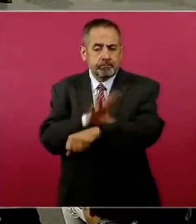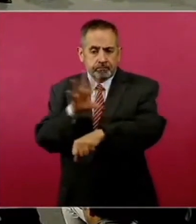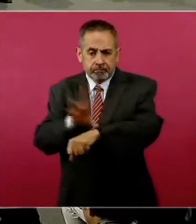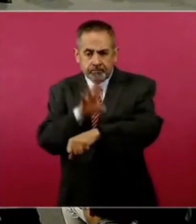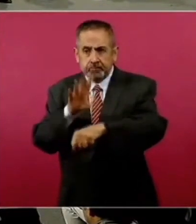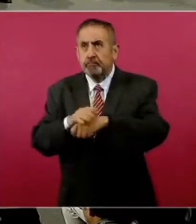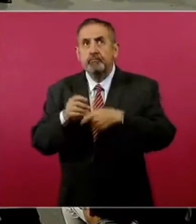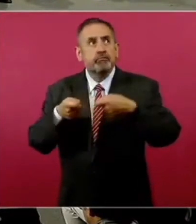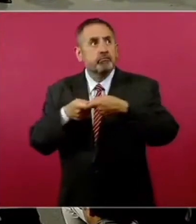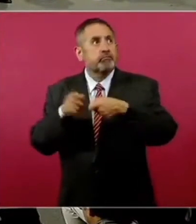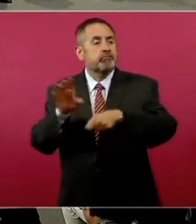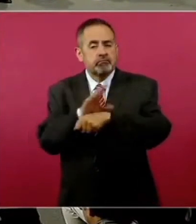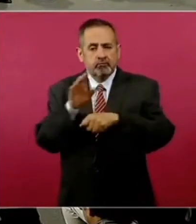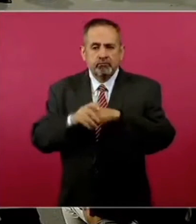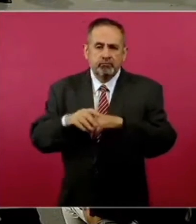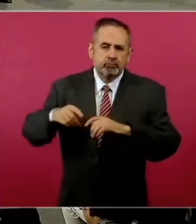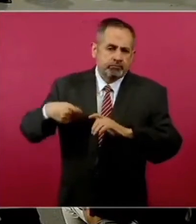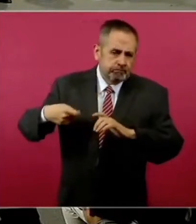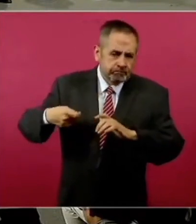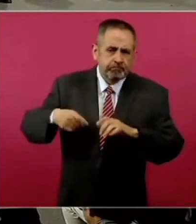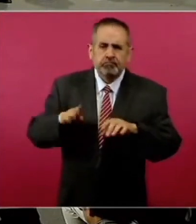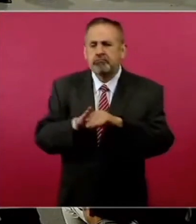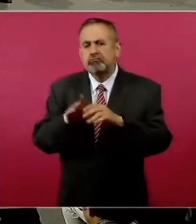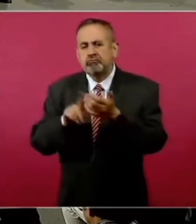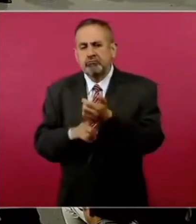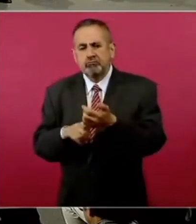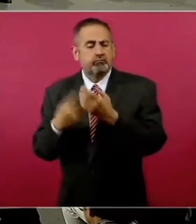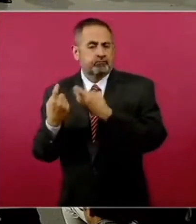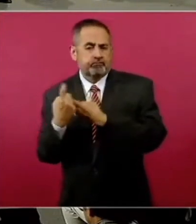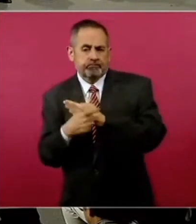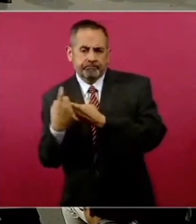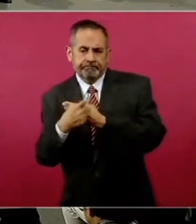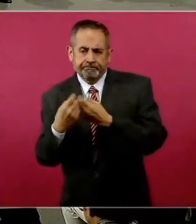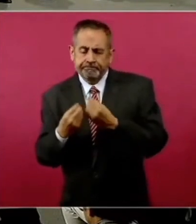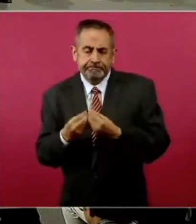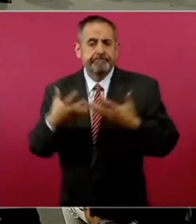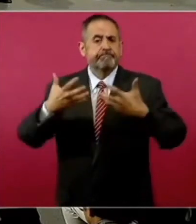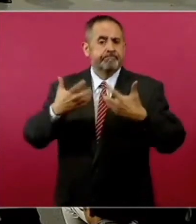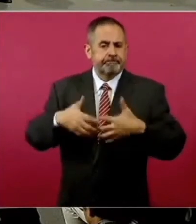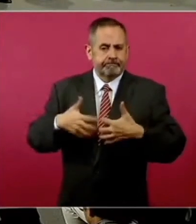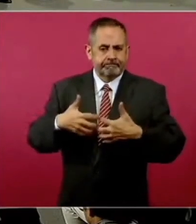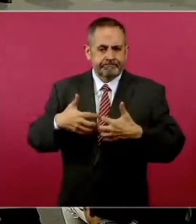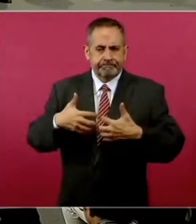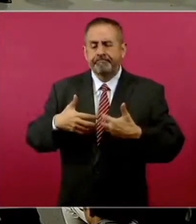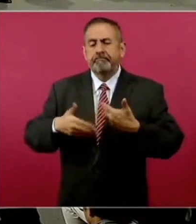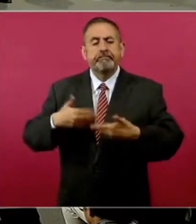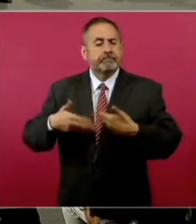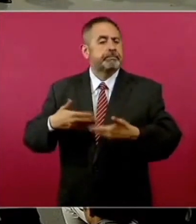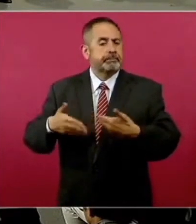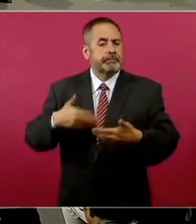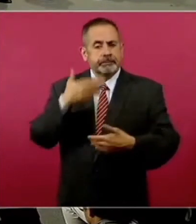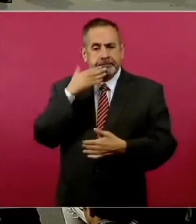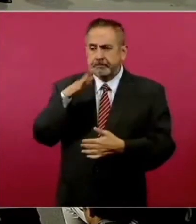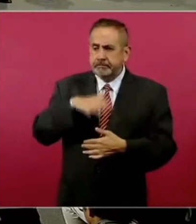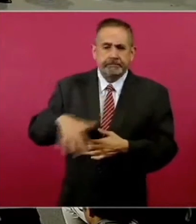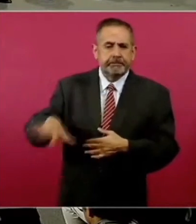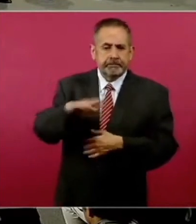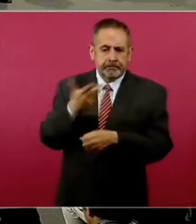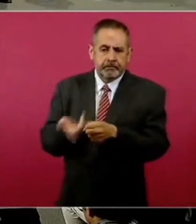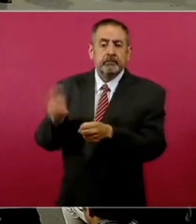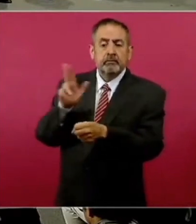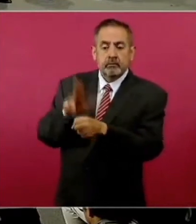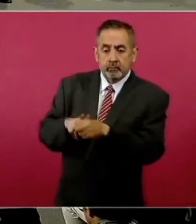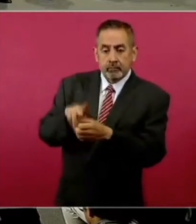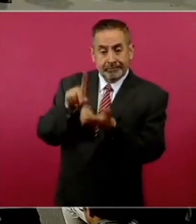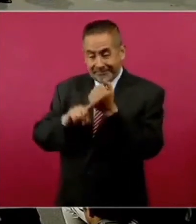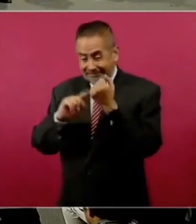algunos funcionan de manera manual otros funcionan de manera automática que garantizan el correcto funcionamiento y la operatividad de un hospital